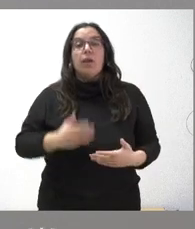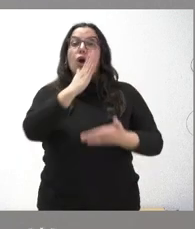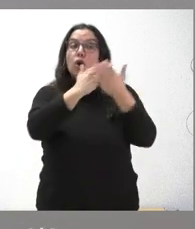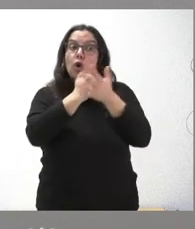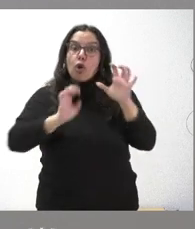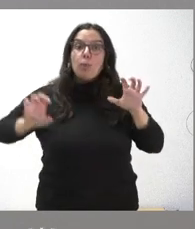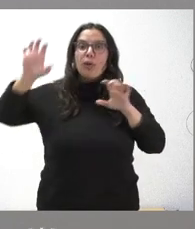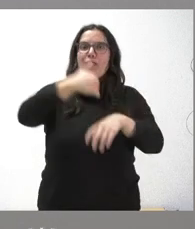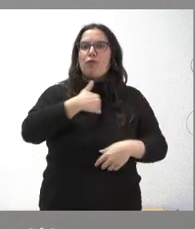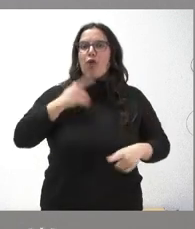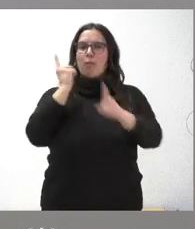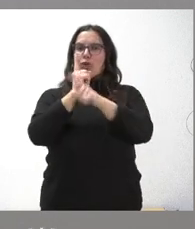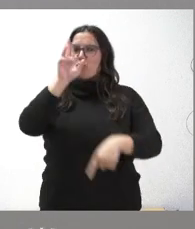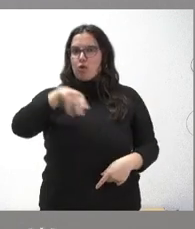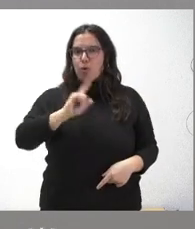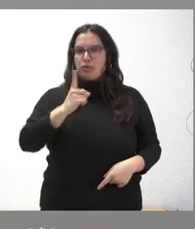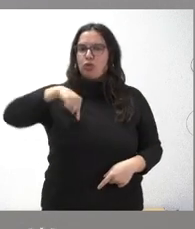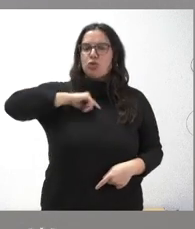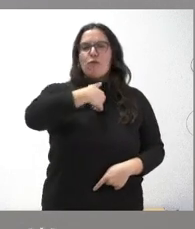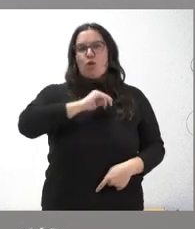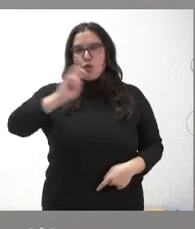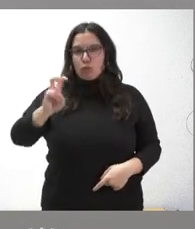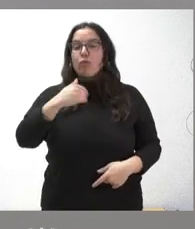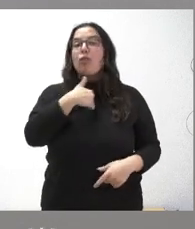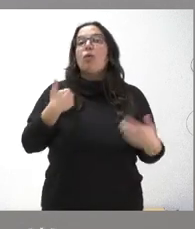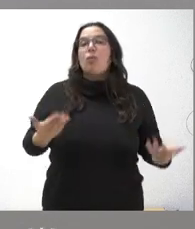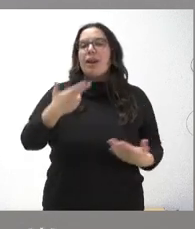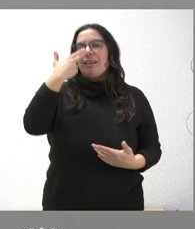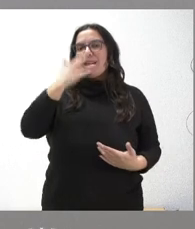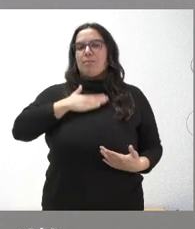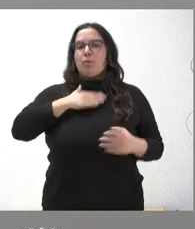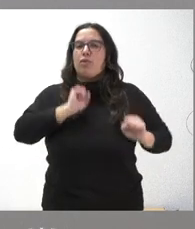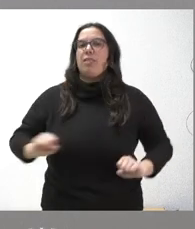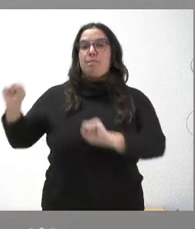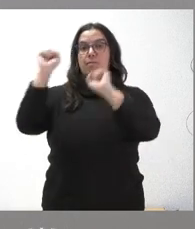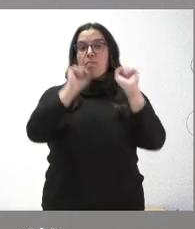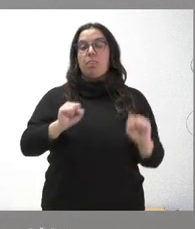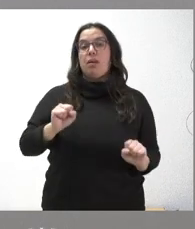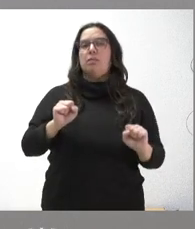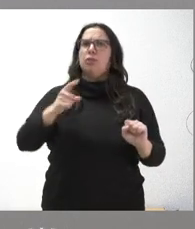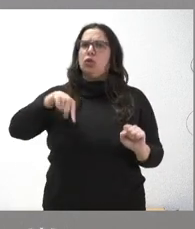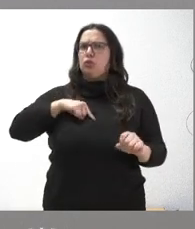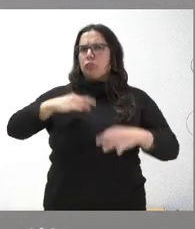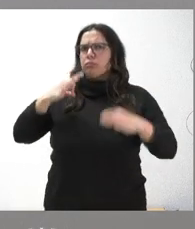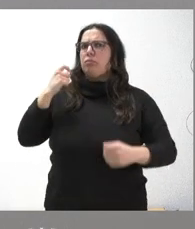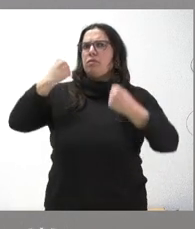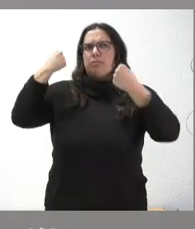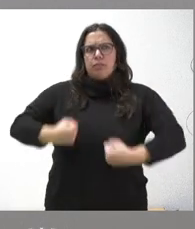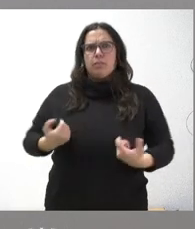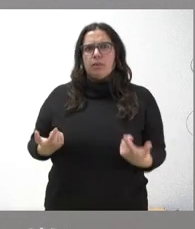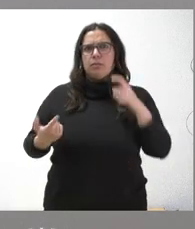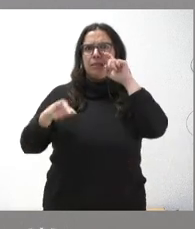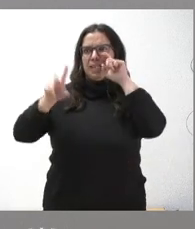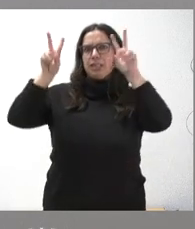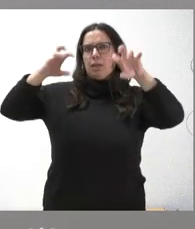autónomas y la junta de Castellón tenemos otro papel que es defender nuestros intereses y en esto sí que vamos a ser muy firmes lo vamos a hac en este tema muy concreto claro no